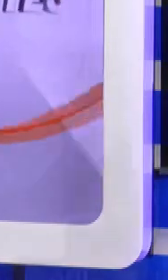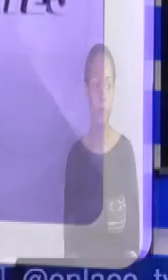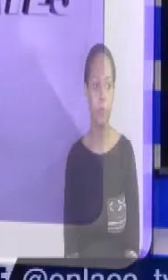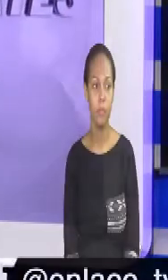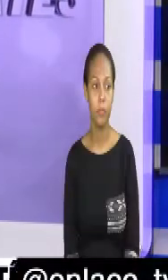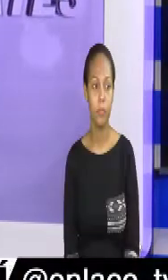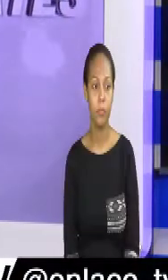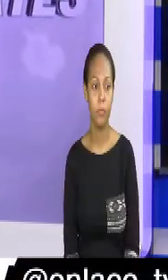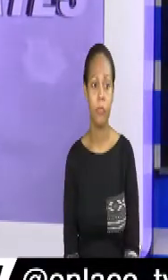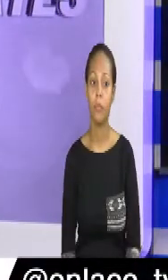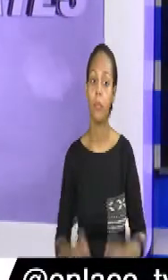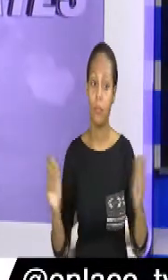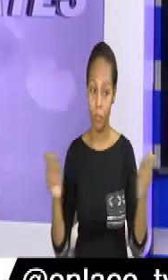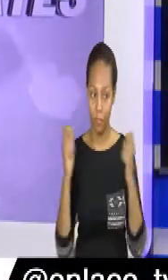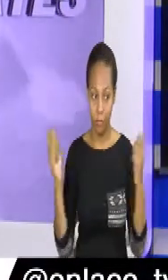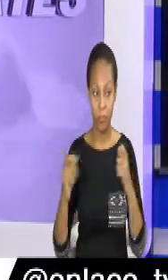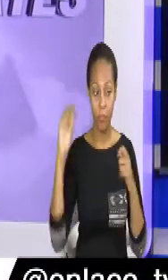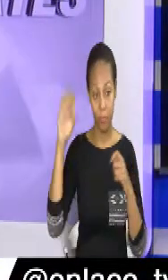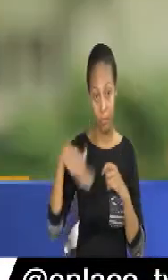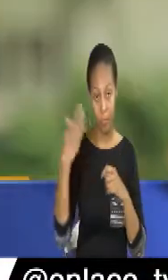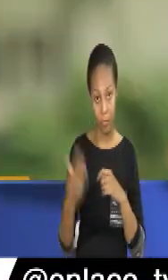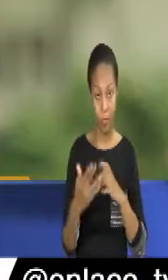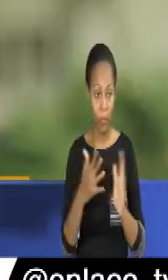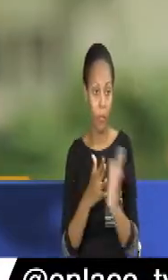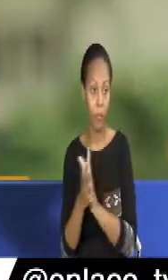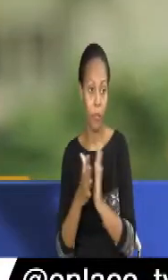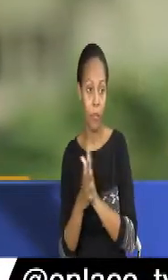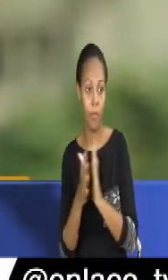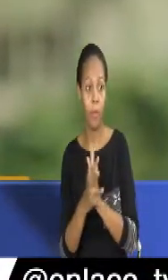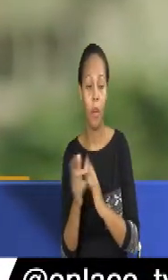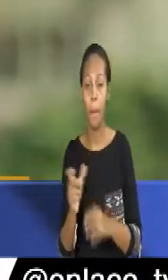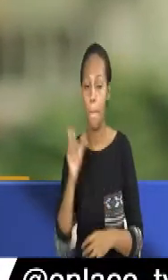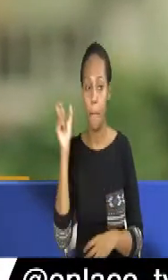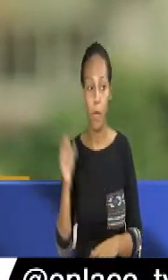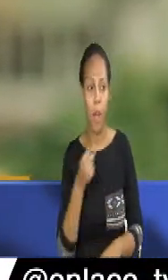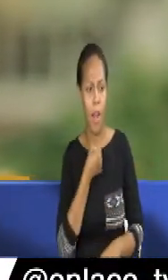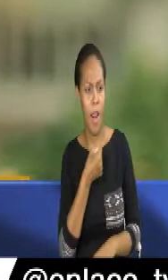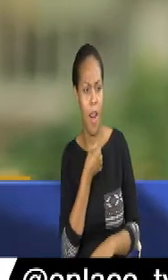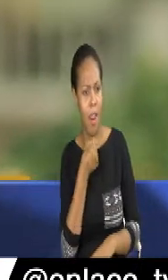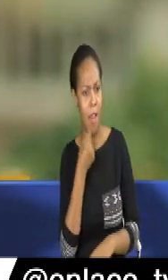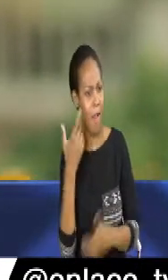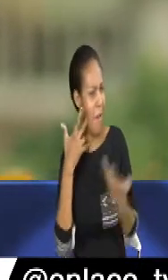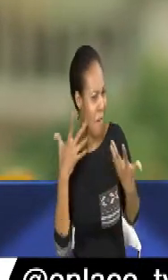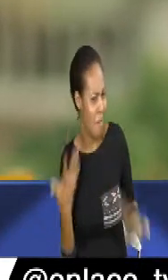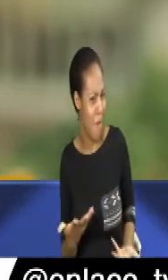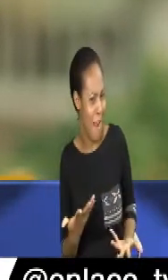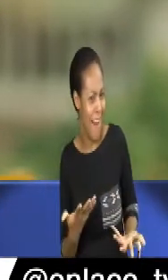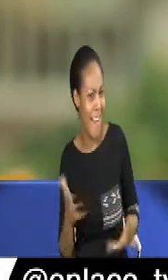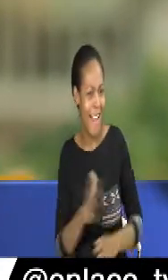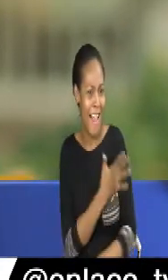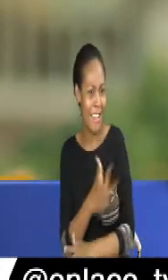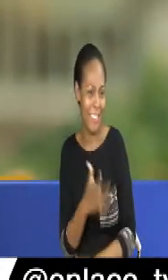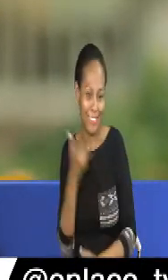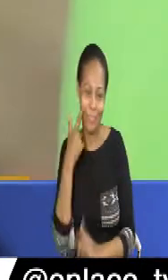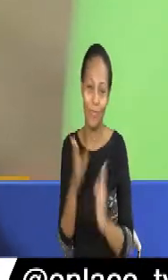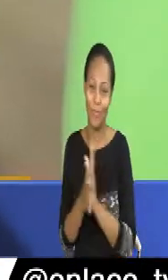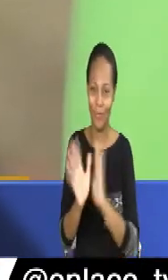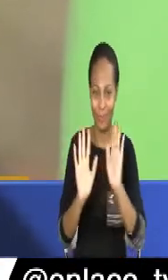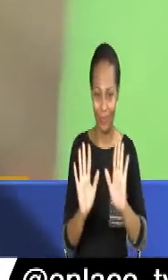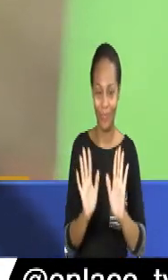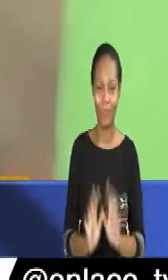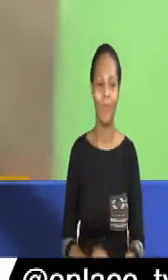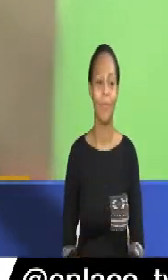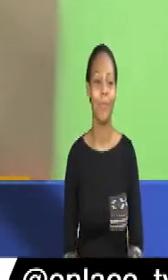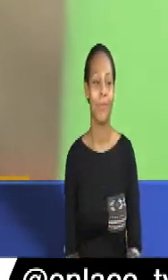Espera, después de la pausa, detalles del protagonista del sencillo discográfico Se Prendió el Bombillo. Ya regresamos con más Enlace Noticias.